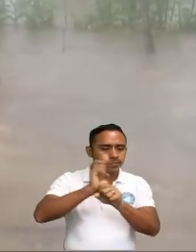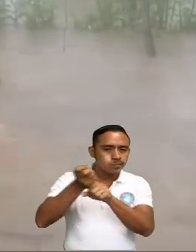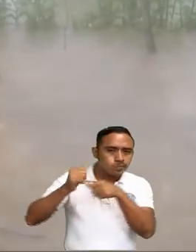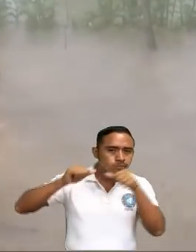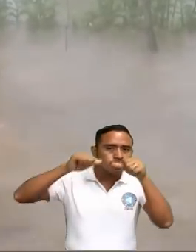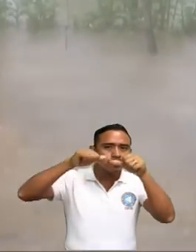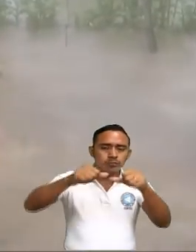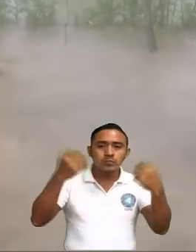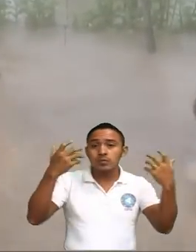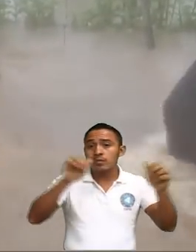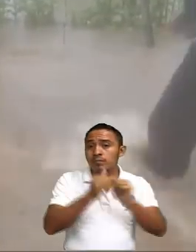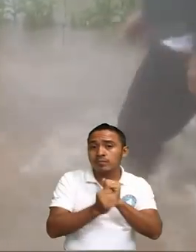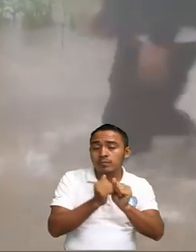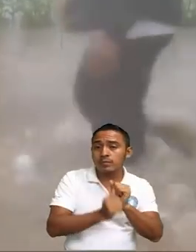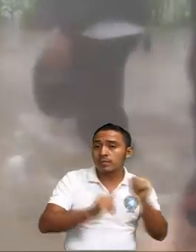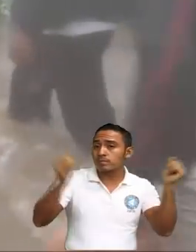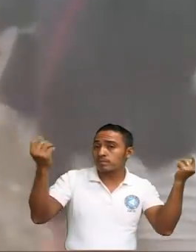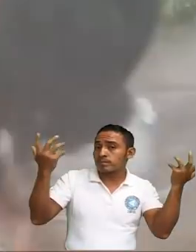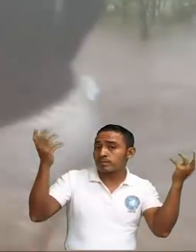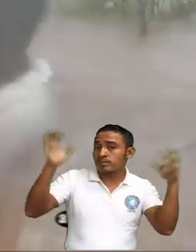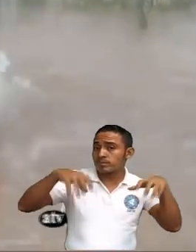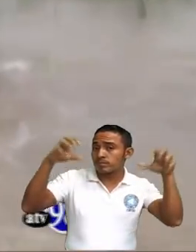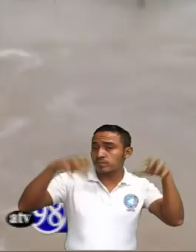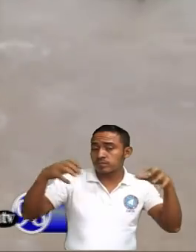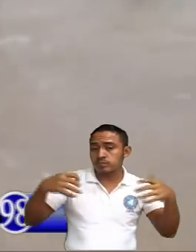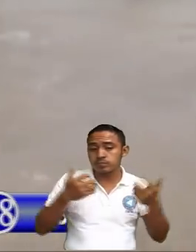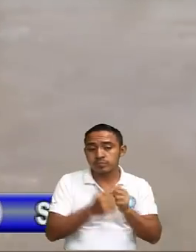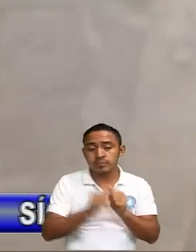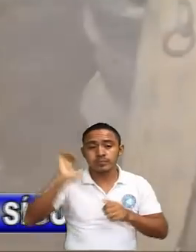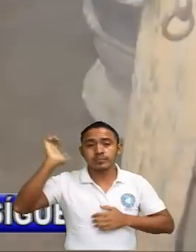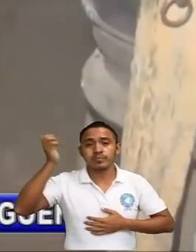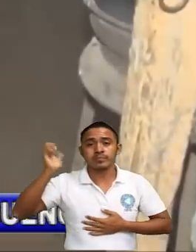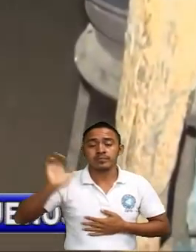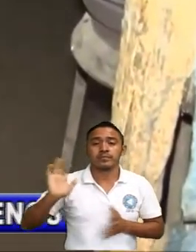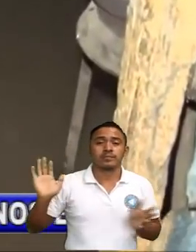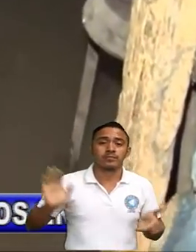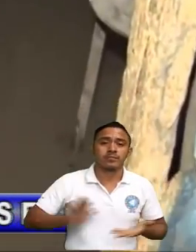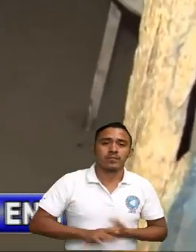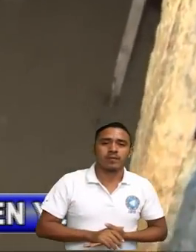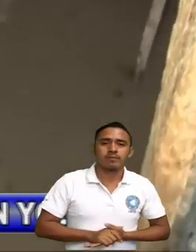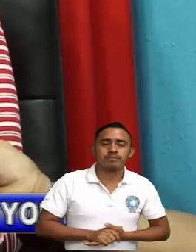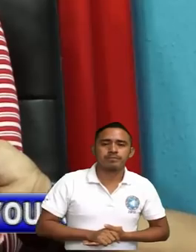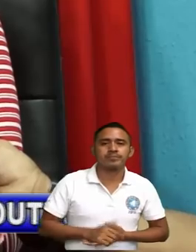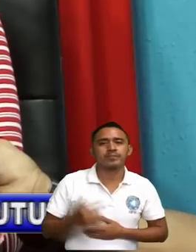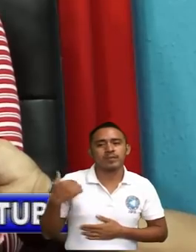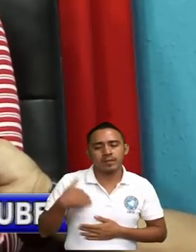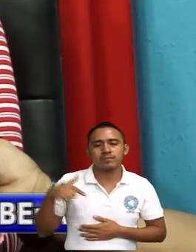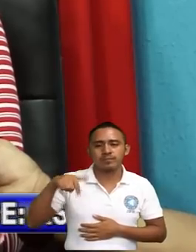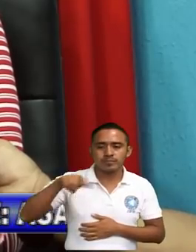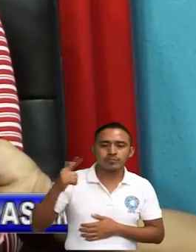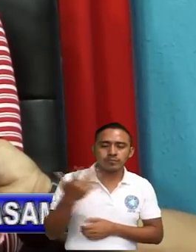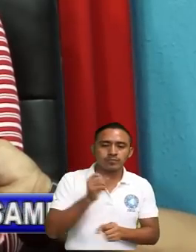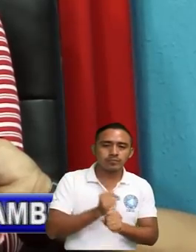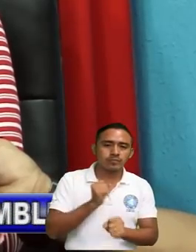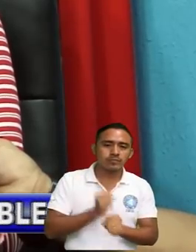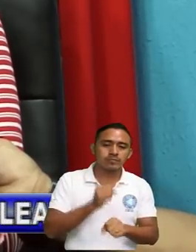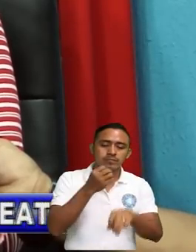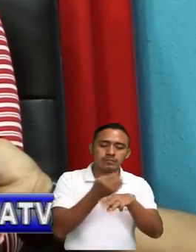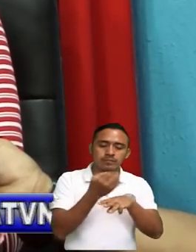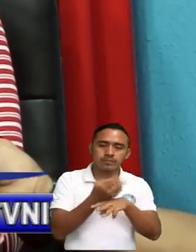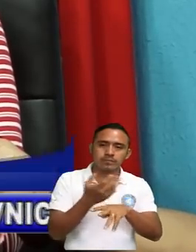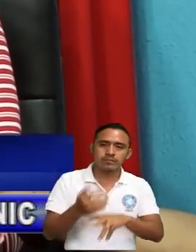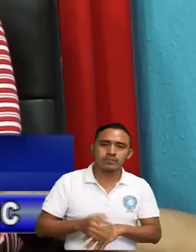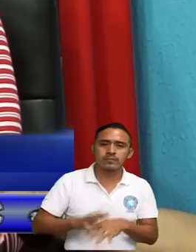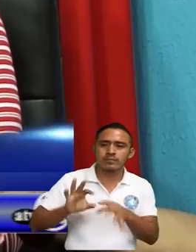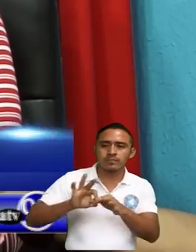ante cualquier eventualidad que provoque alguna emergencia. Pero a la par de todas estas acciones, también las alcaldías,